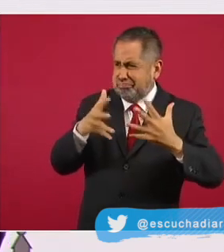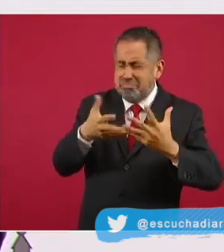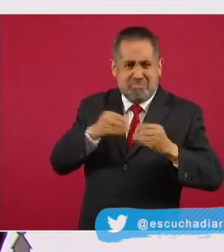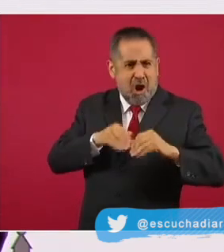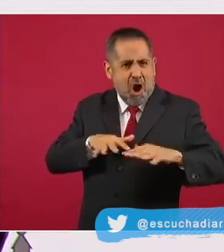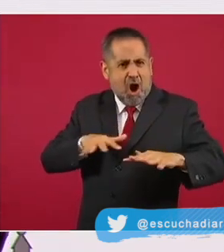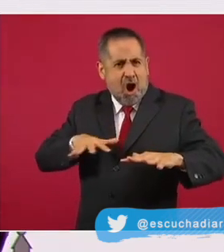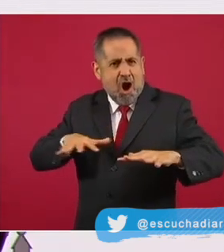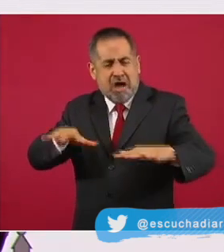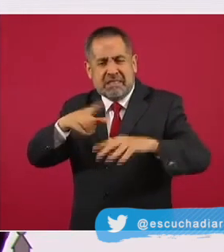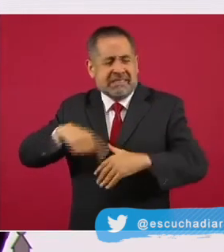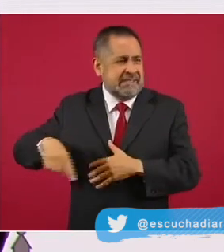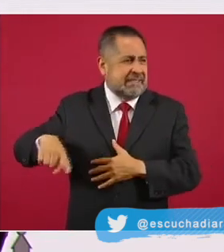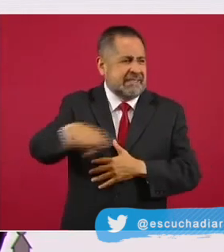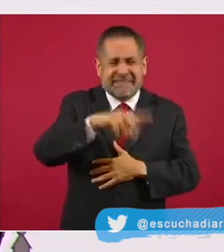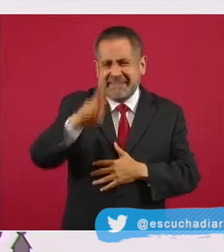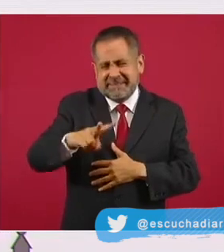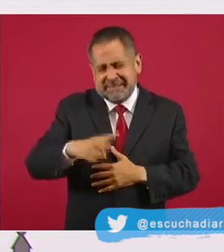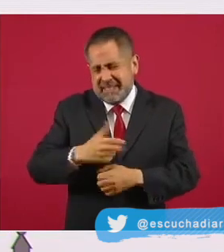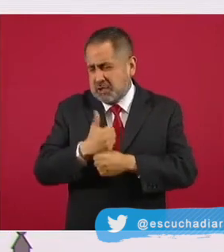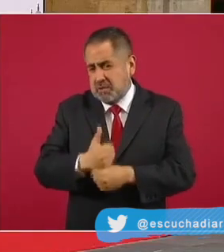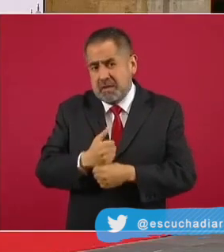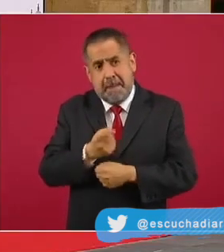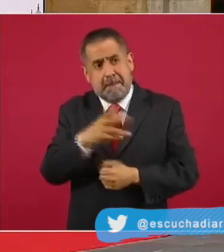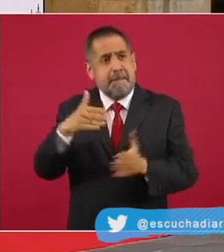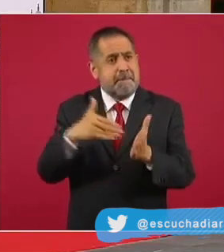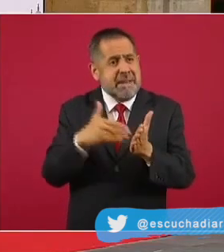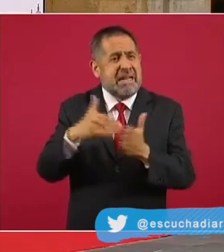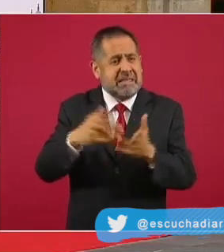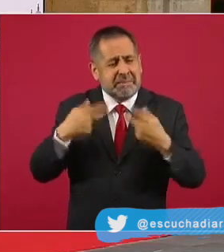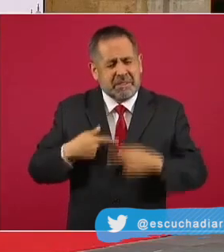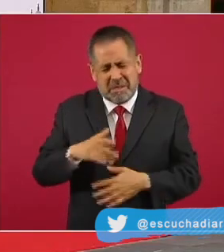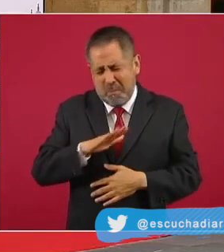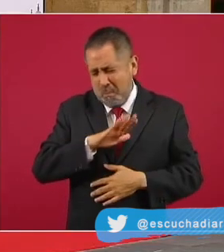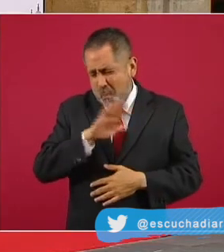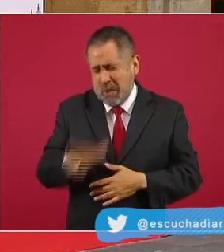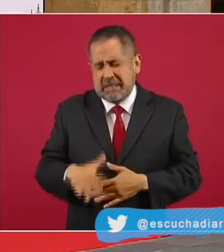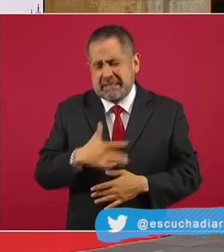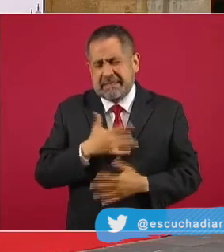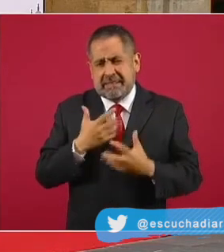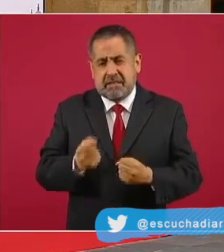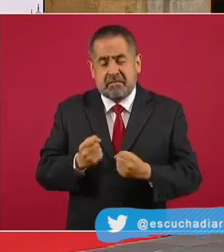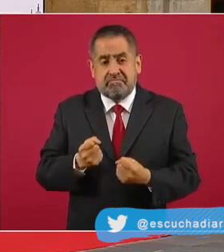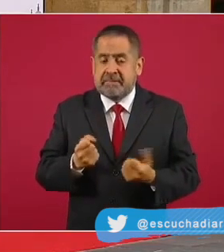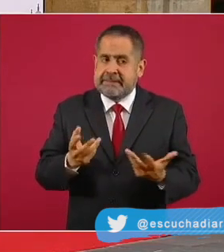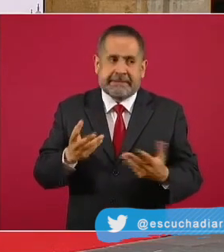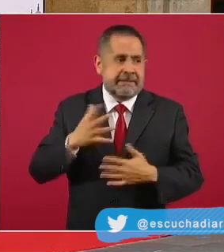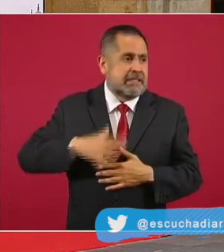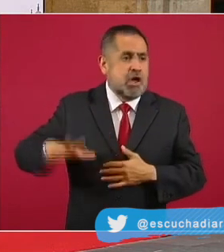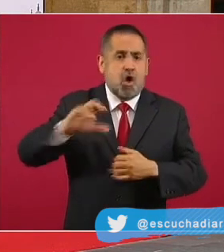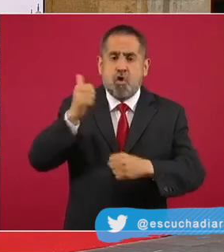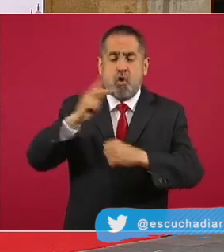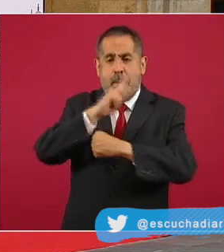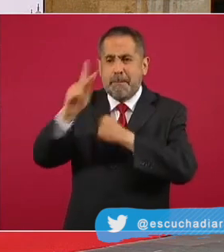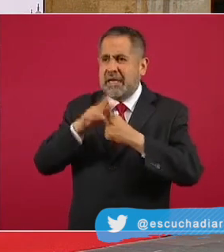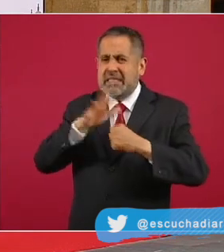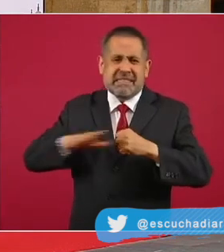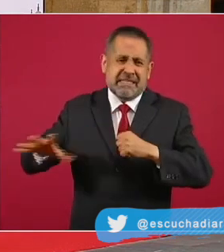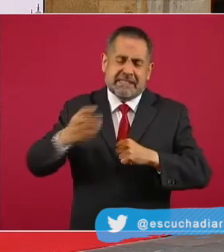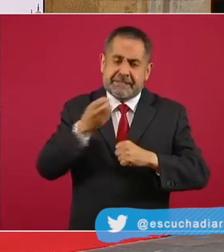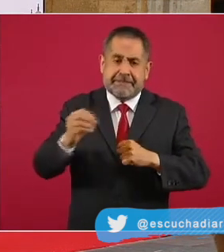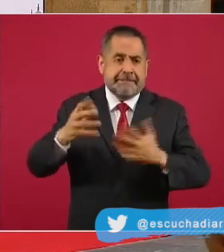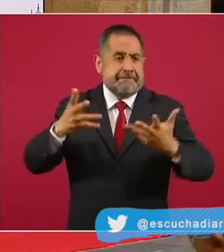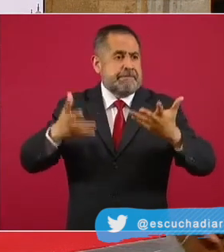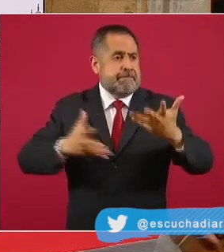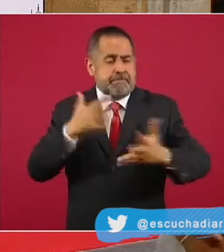además de sufrimiento por la pérdida de miles de vidas, nos obligó, como a casi todos los otros países, a tomar